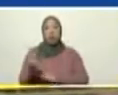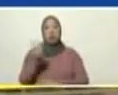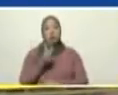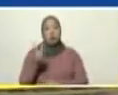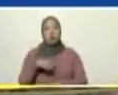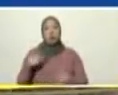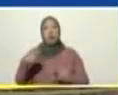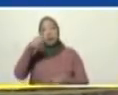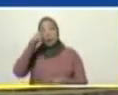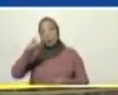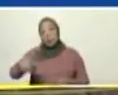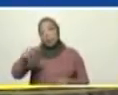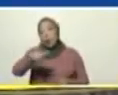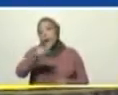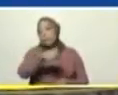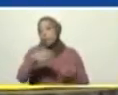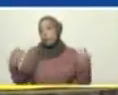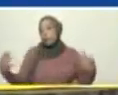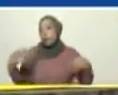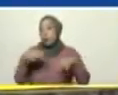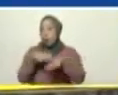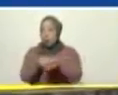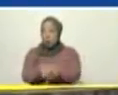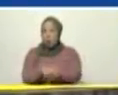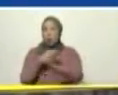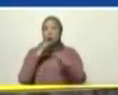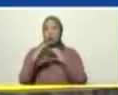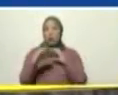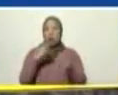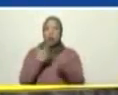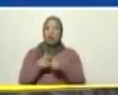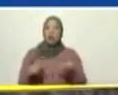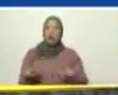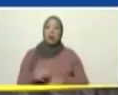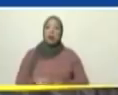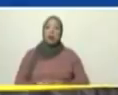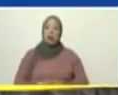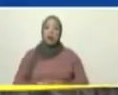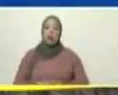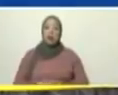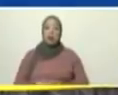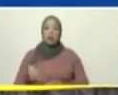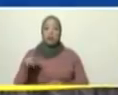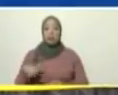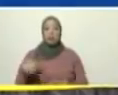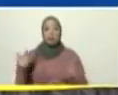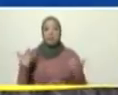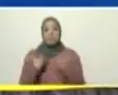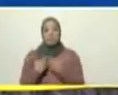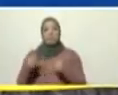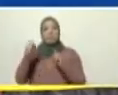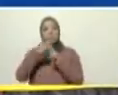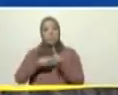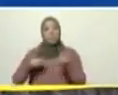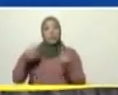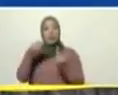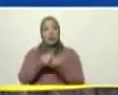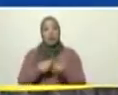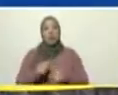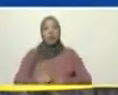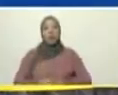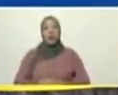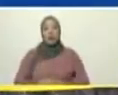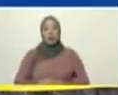el tema de los medios, las redes y las calles y paredes. Pero en definitiva, es la experiencia colectiva, la reunión, el